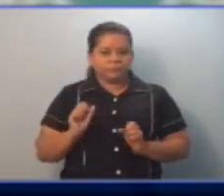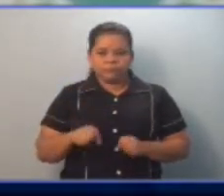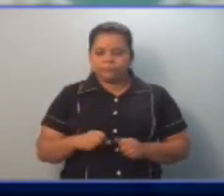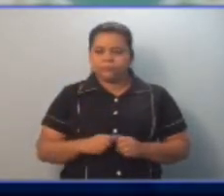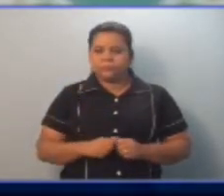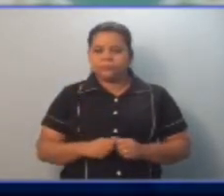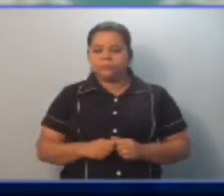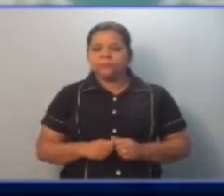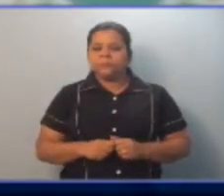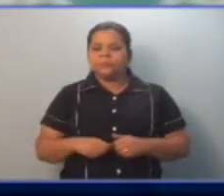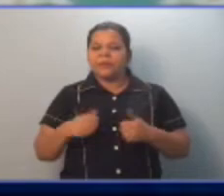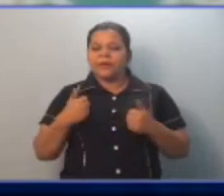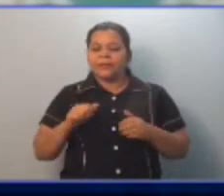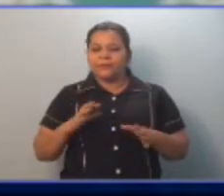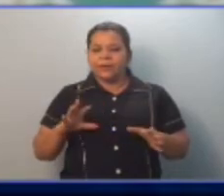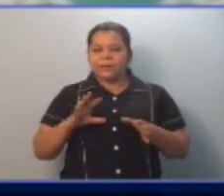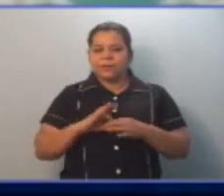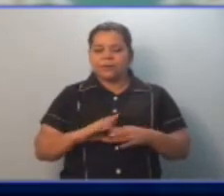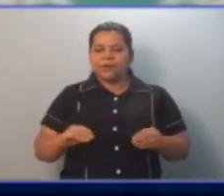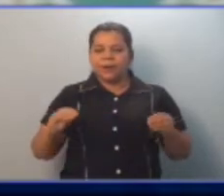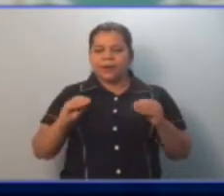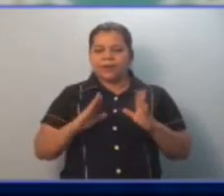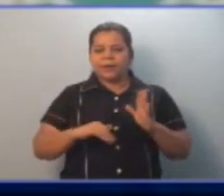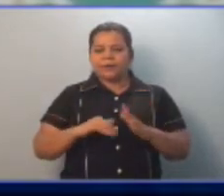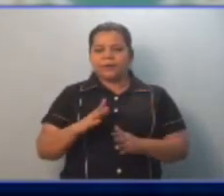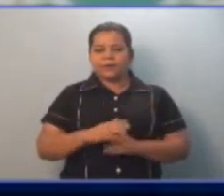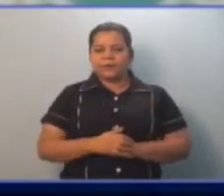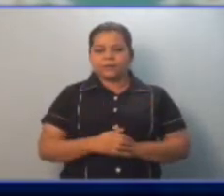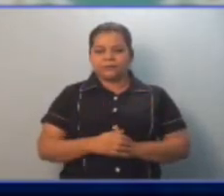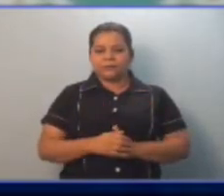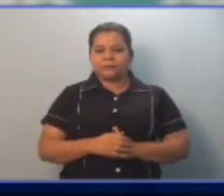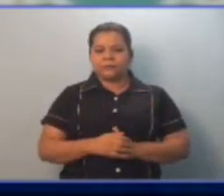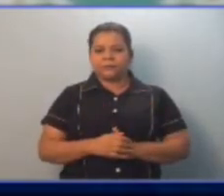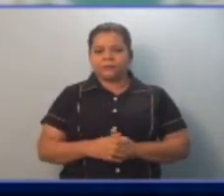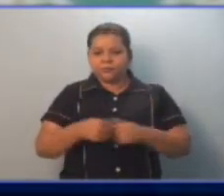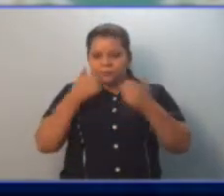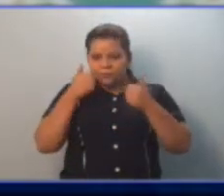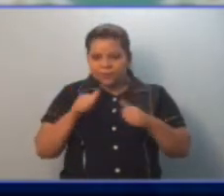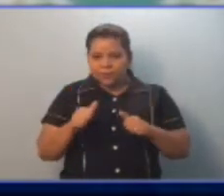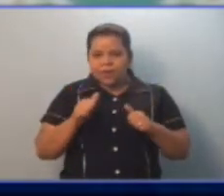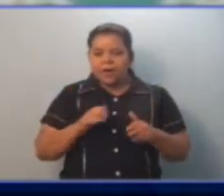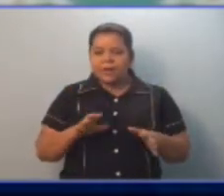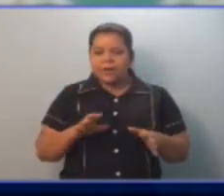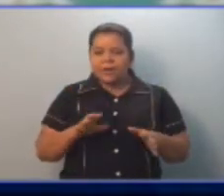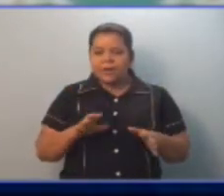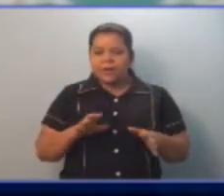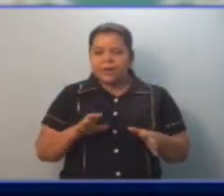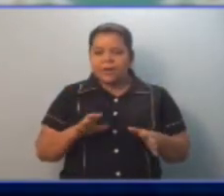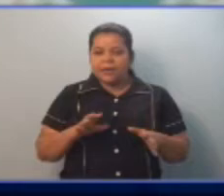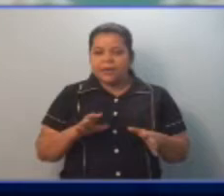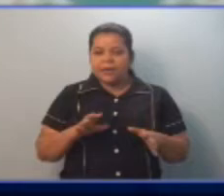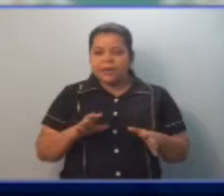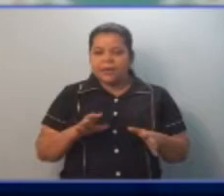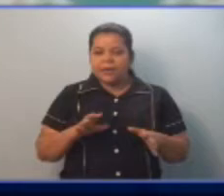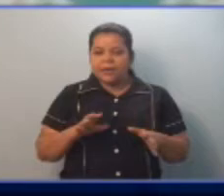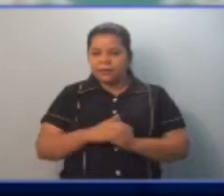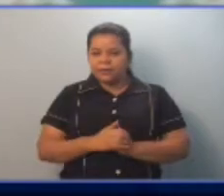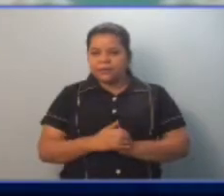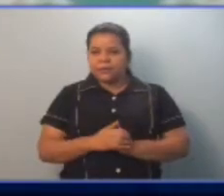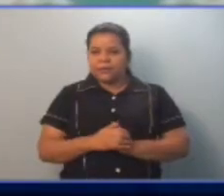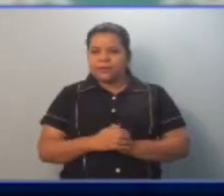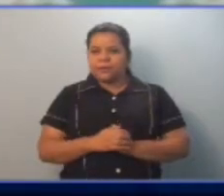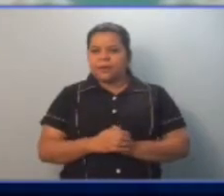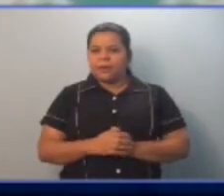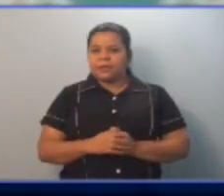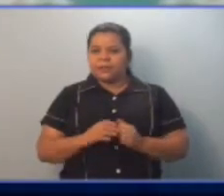siguen jueces en sus cargos que han tenido serios cuestionamientos en el pasado y que fueron